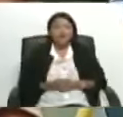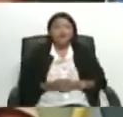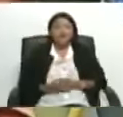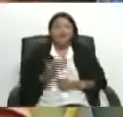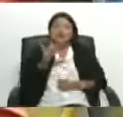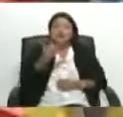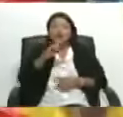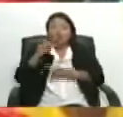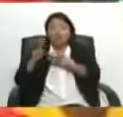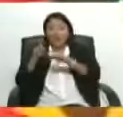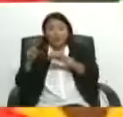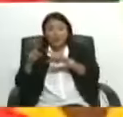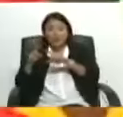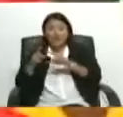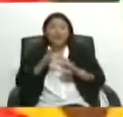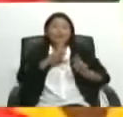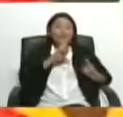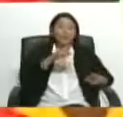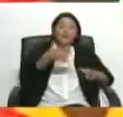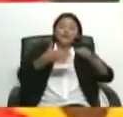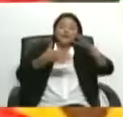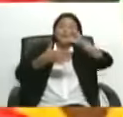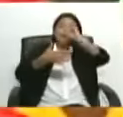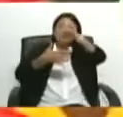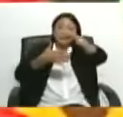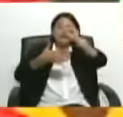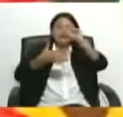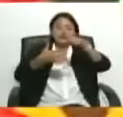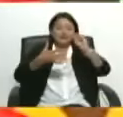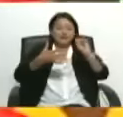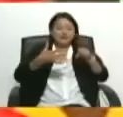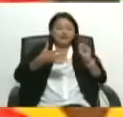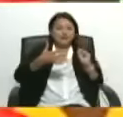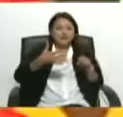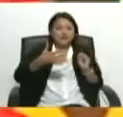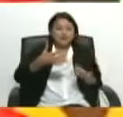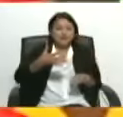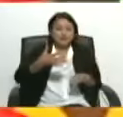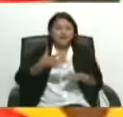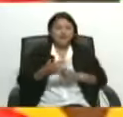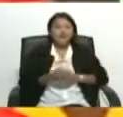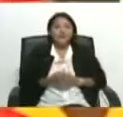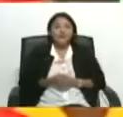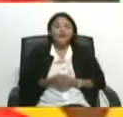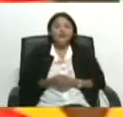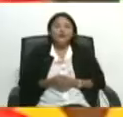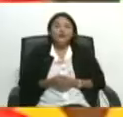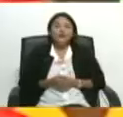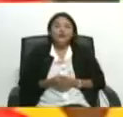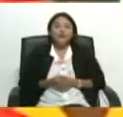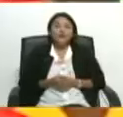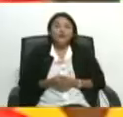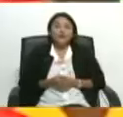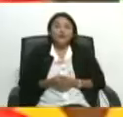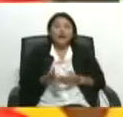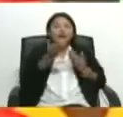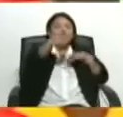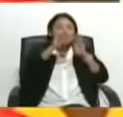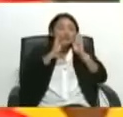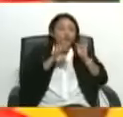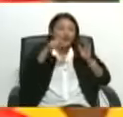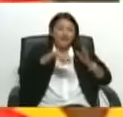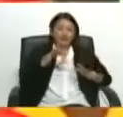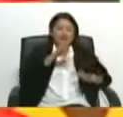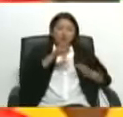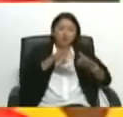preguntas, cinco veces sí. Entonces estaríamos nosotros atendiendo las amenazas en lo interno con